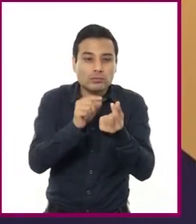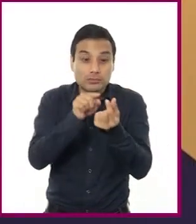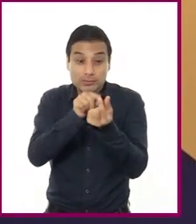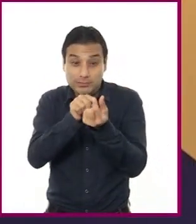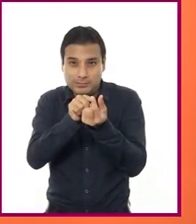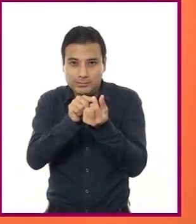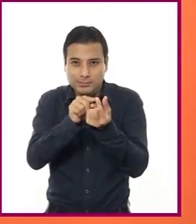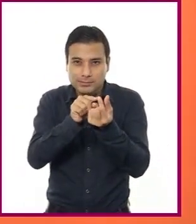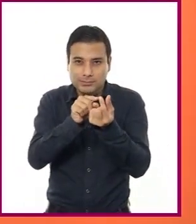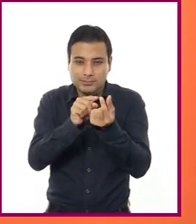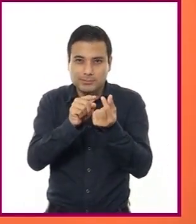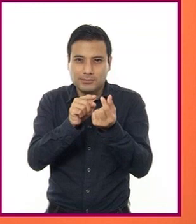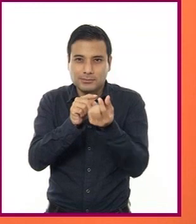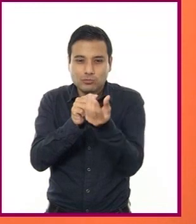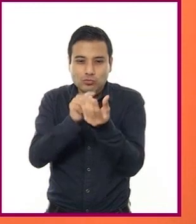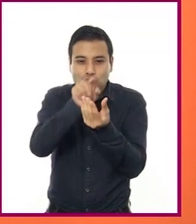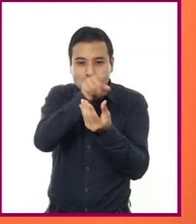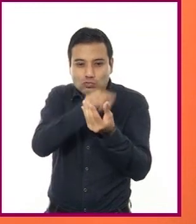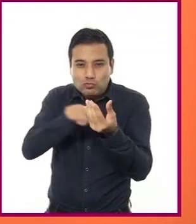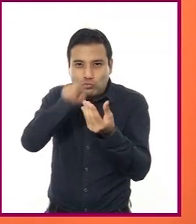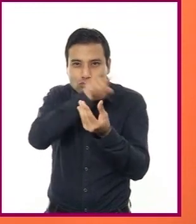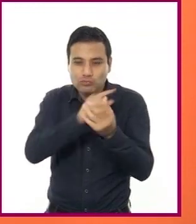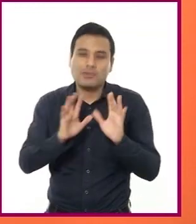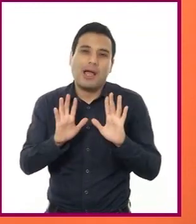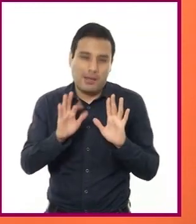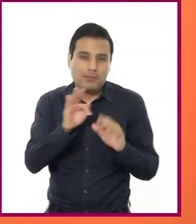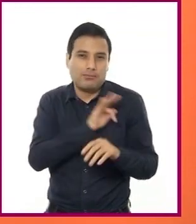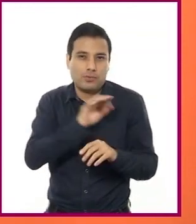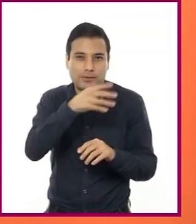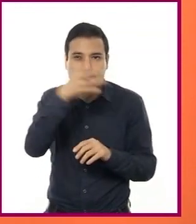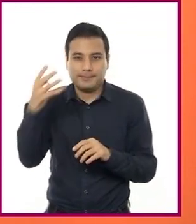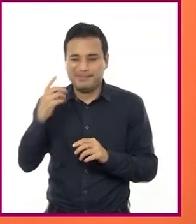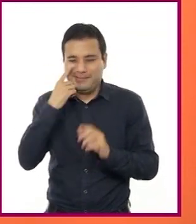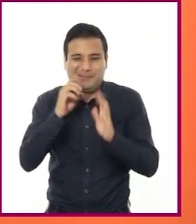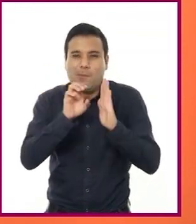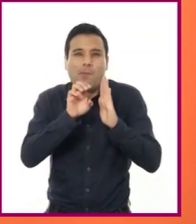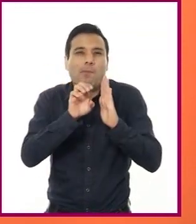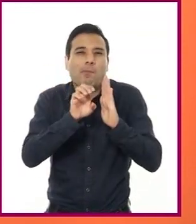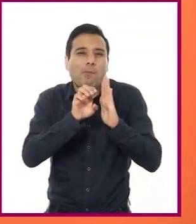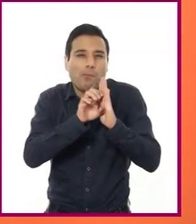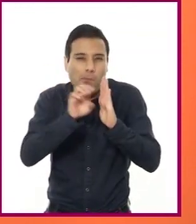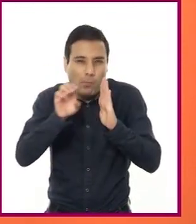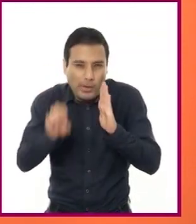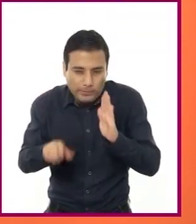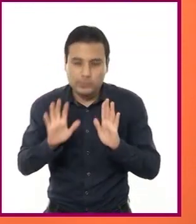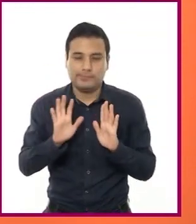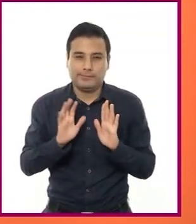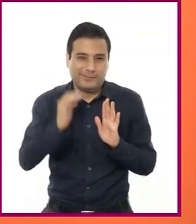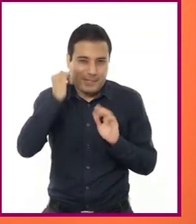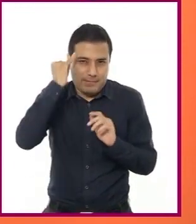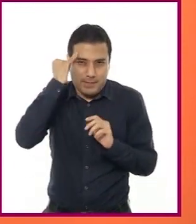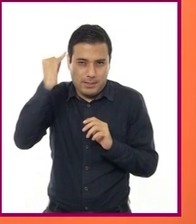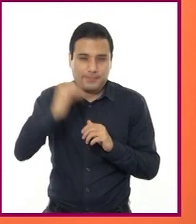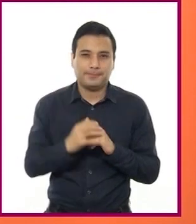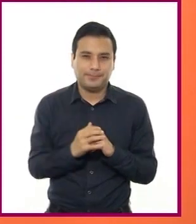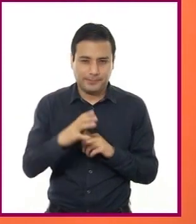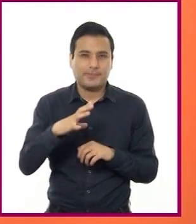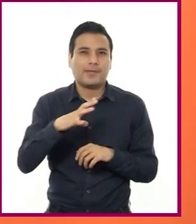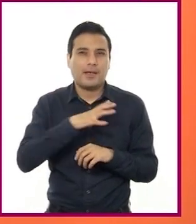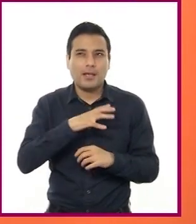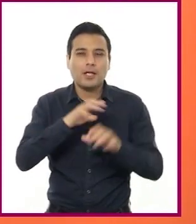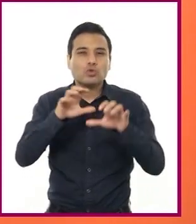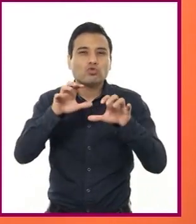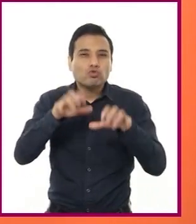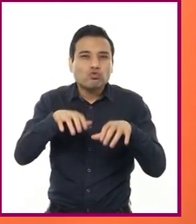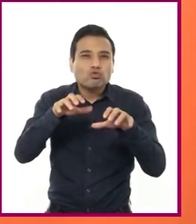sea posible. Leslie, supongamos que existen las condiciones anteriores, es decir, pequeñas esferas de agua